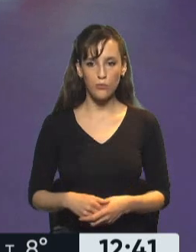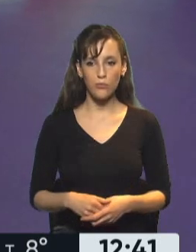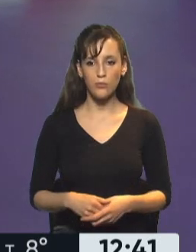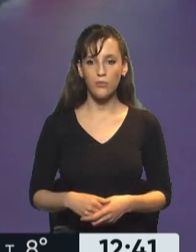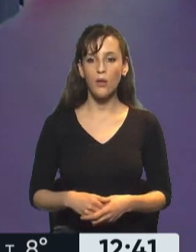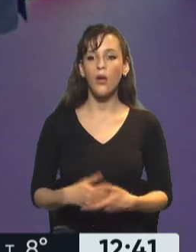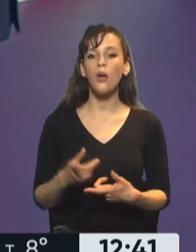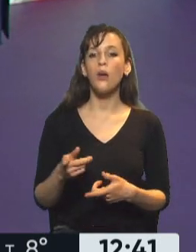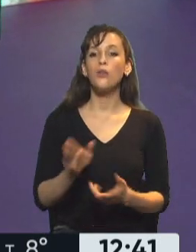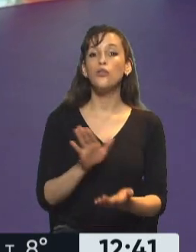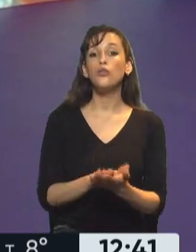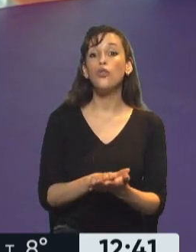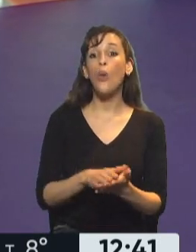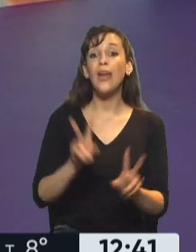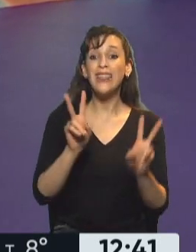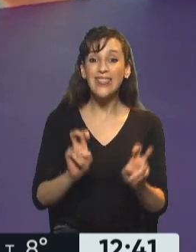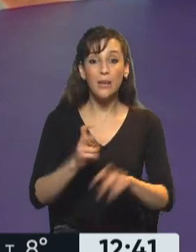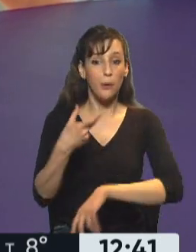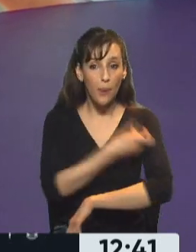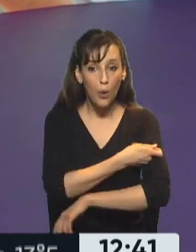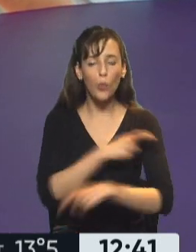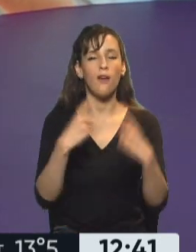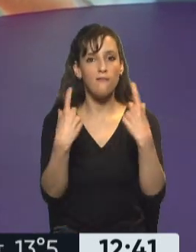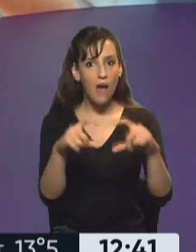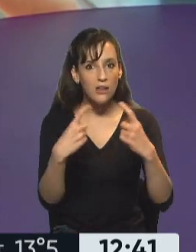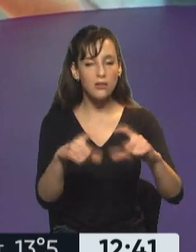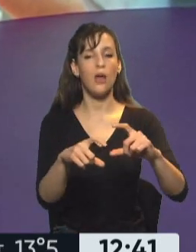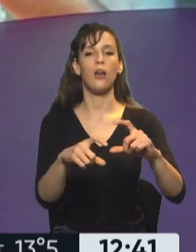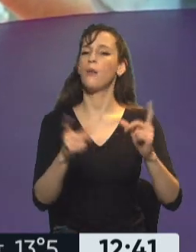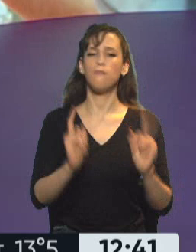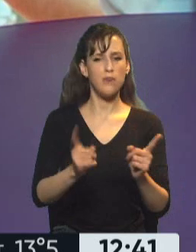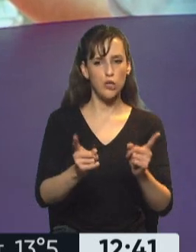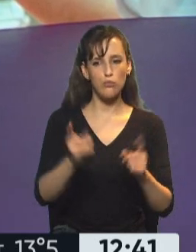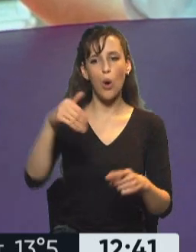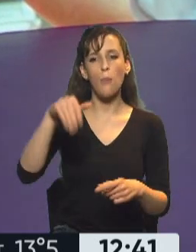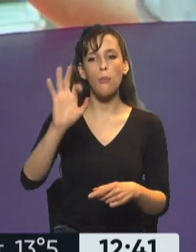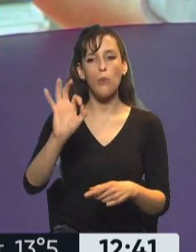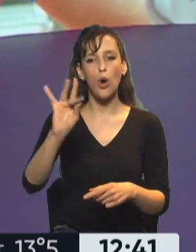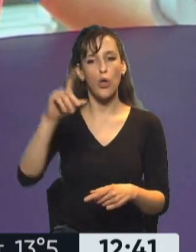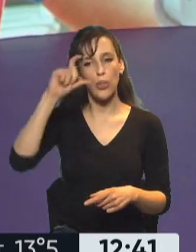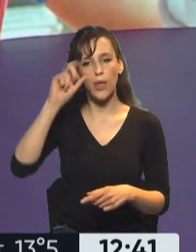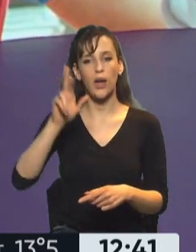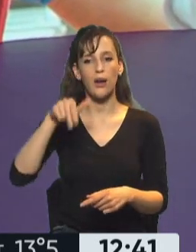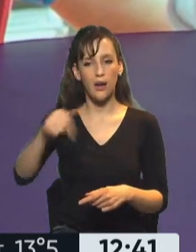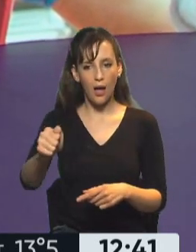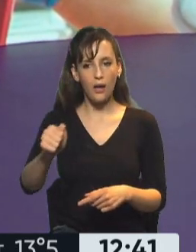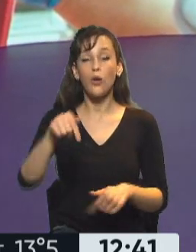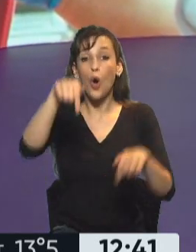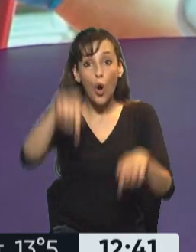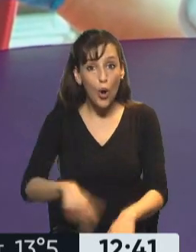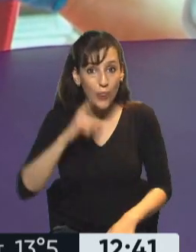En relación a la vacuna, Pfizer en particular, al igual que Moderna, son las únicas vacunas en el mundo que